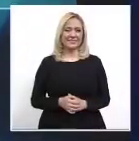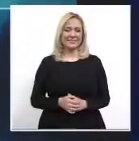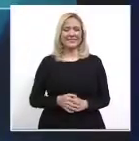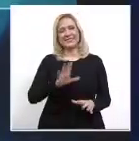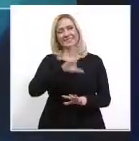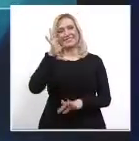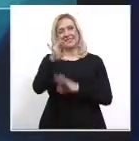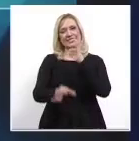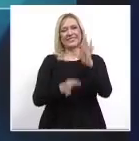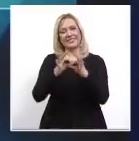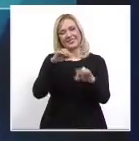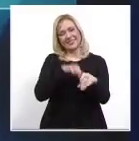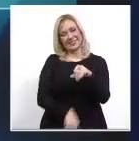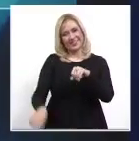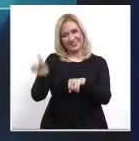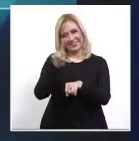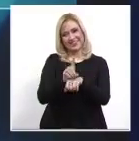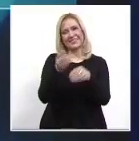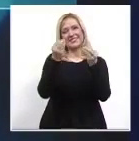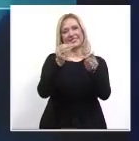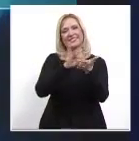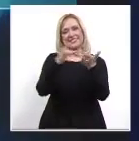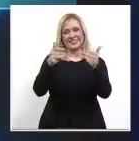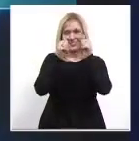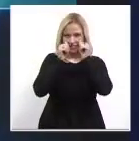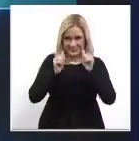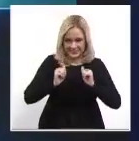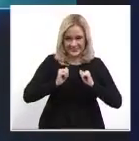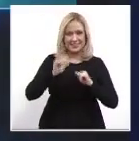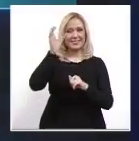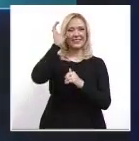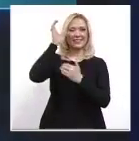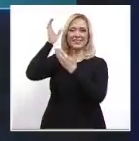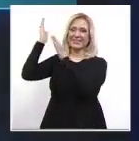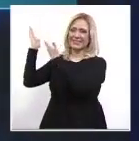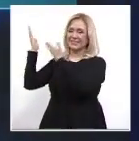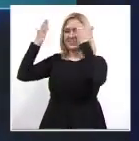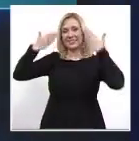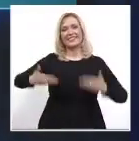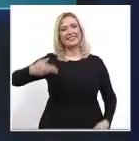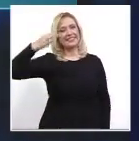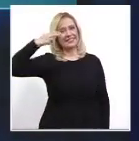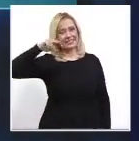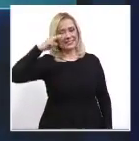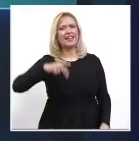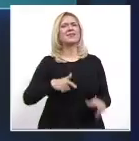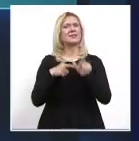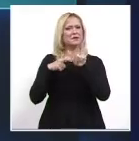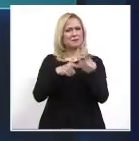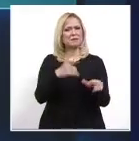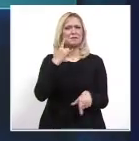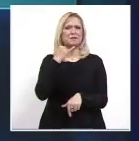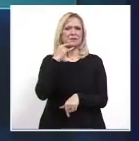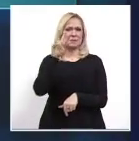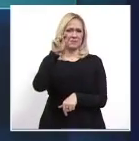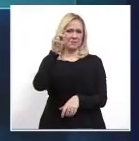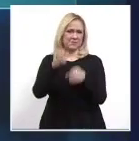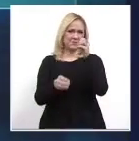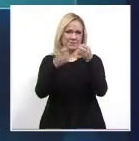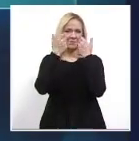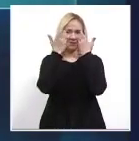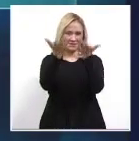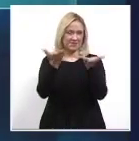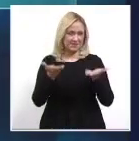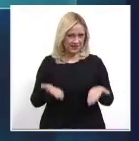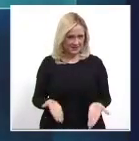Así llegamos al final de este semanario judicial. Soy Citlali Pérez y lo invito a mantenerse en la señal del canal del Poder Judicial